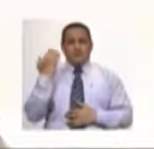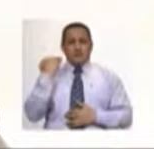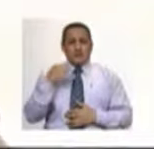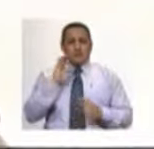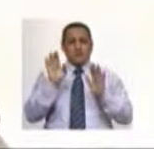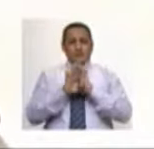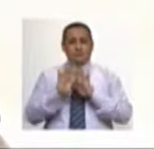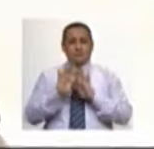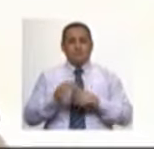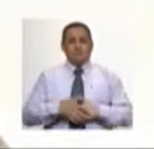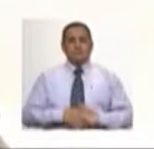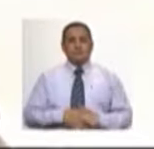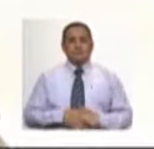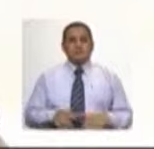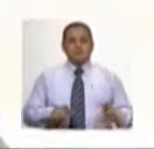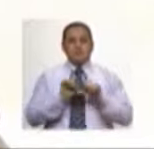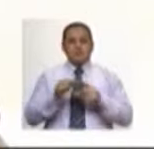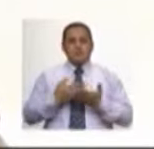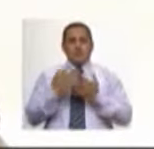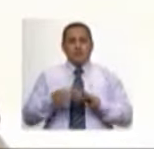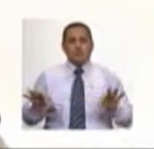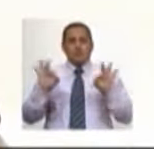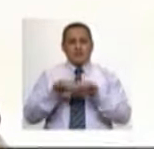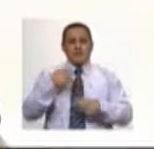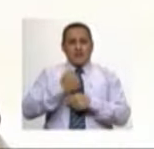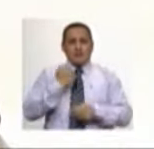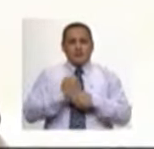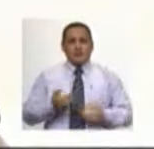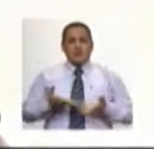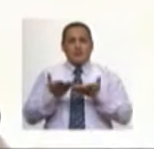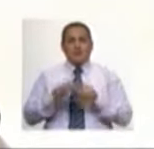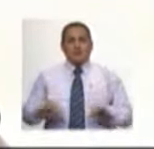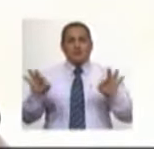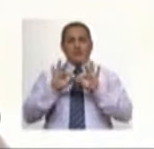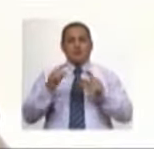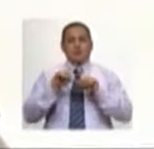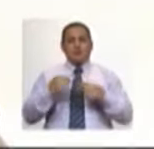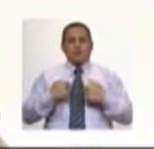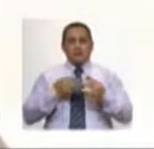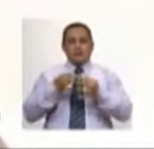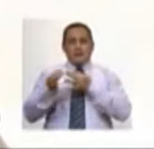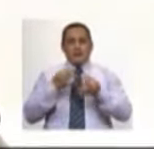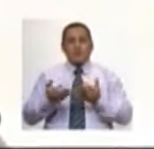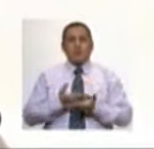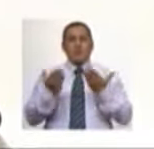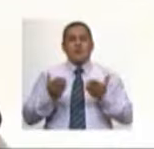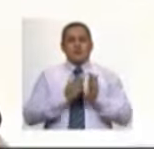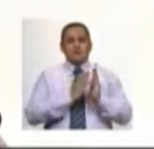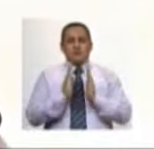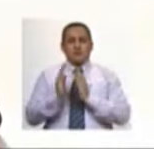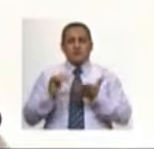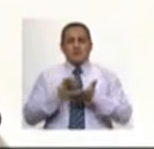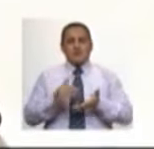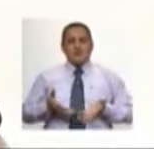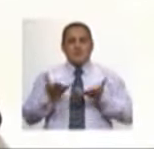hace muy poco. Coyunturalmente la obra además ha sido propicia, pero le decía, aborda cuál ha sido el procedimiento que se ha